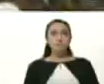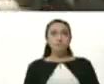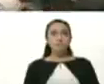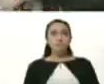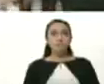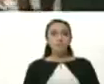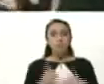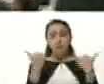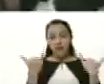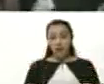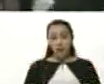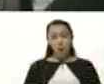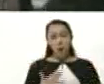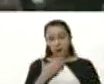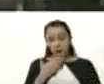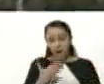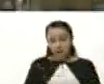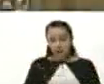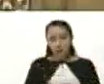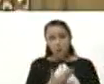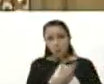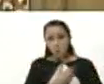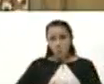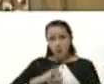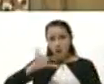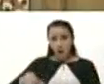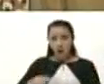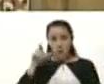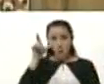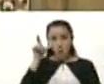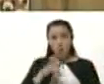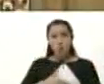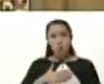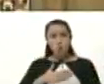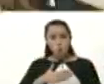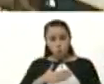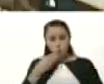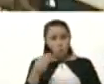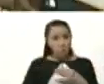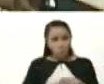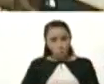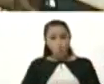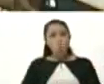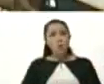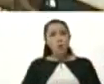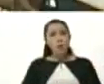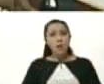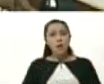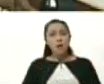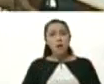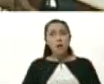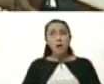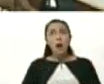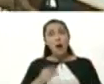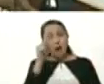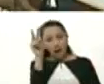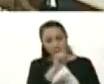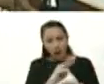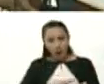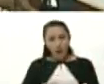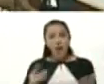Y ahora, con el permiso del presidente, yo me voy a tomar la atribución para leer el